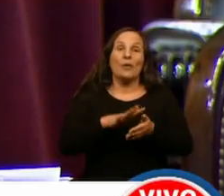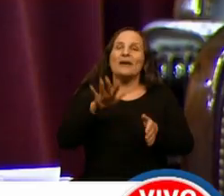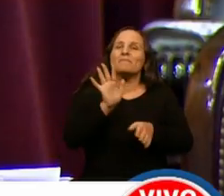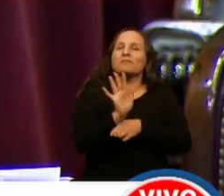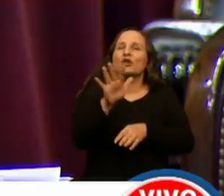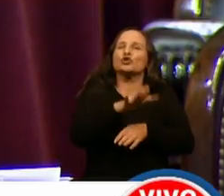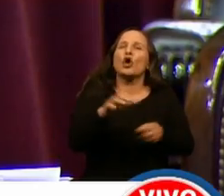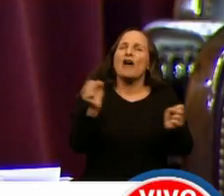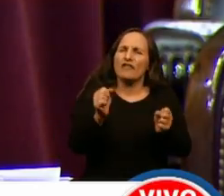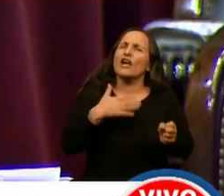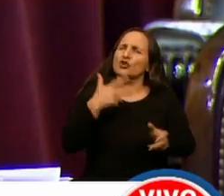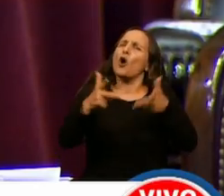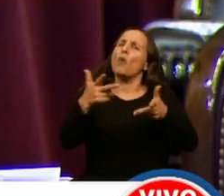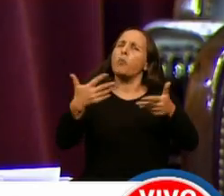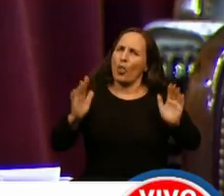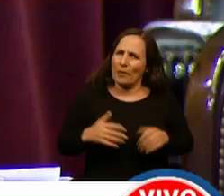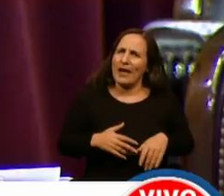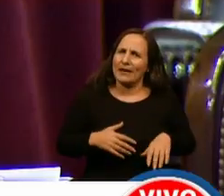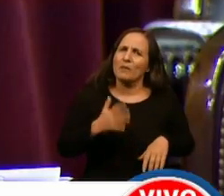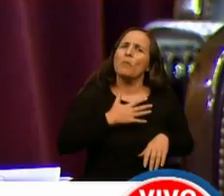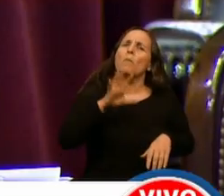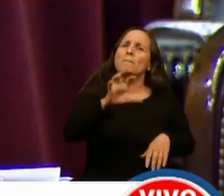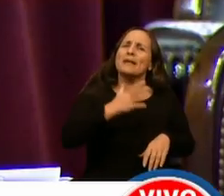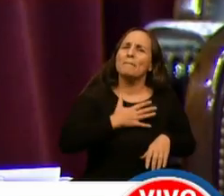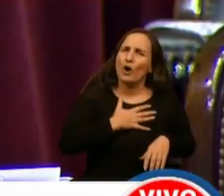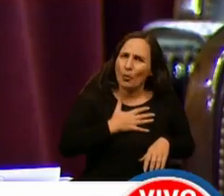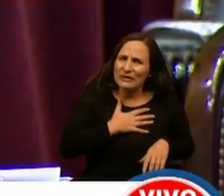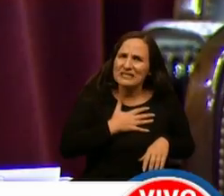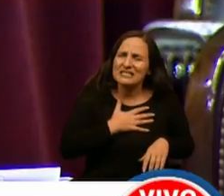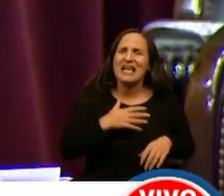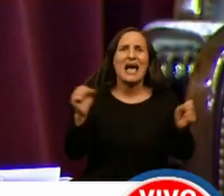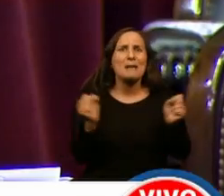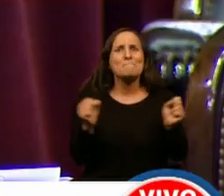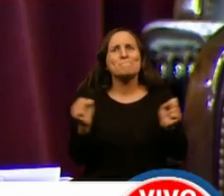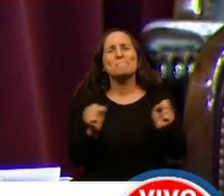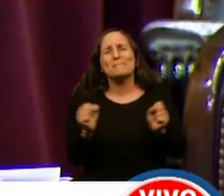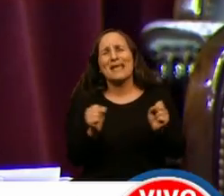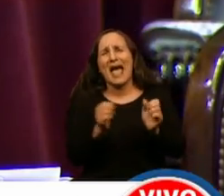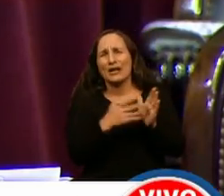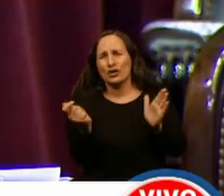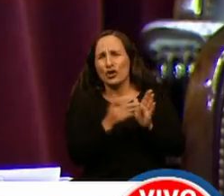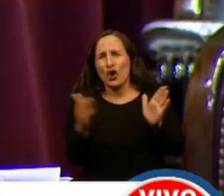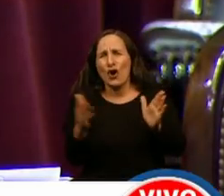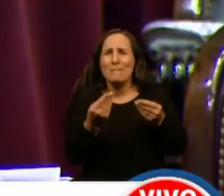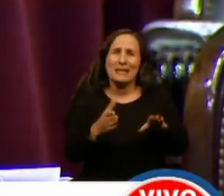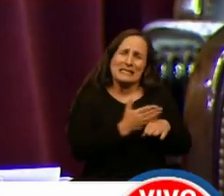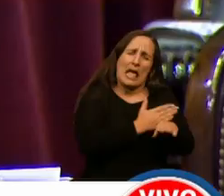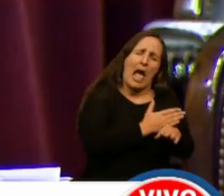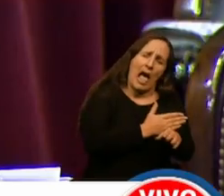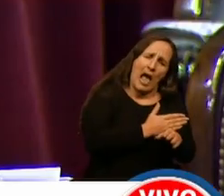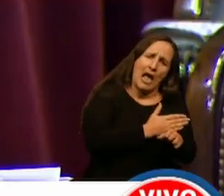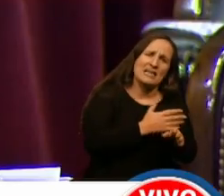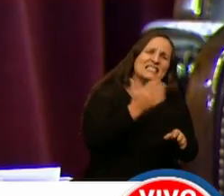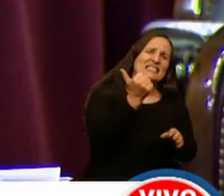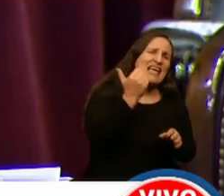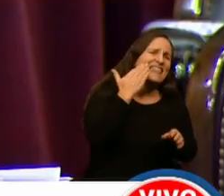le puedo hablar porque en mi provincia el invierno empieza muy temprano y a